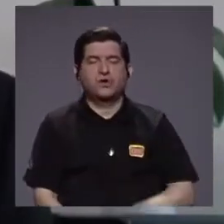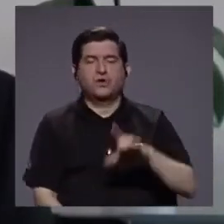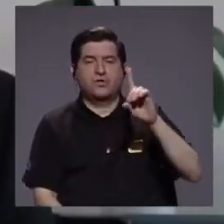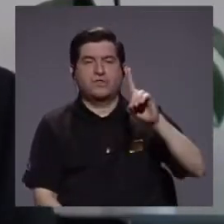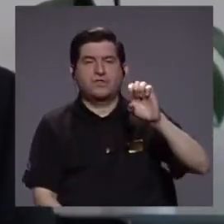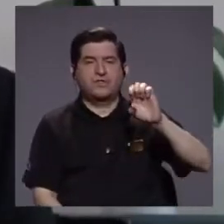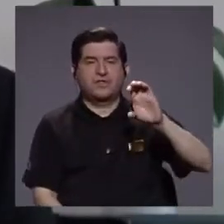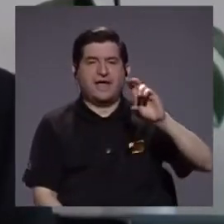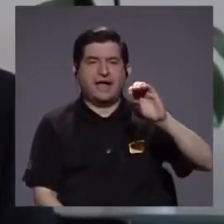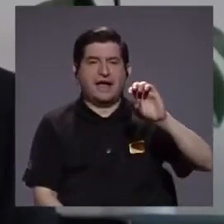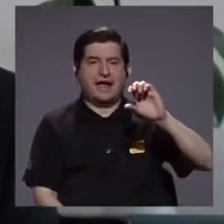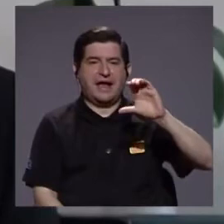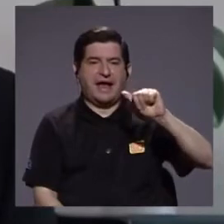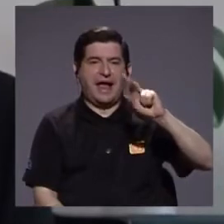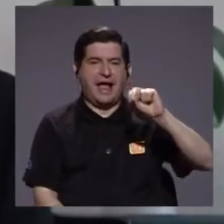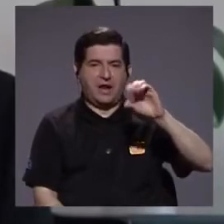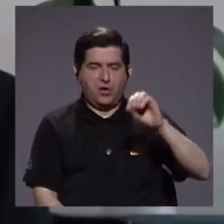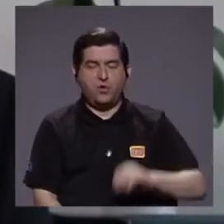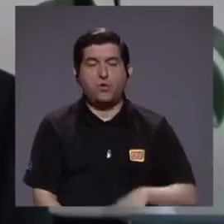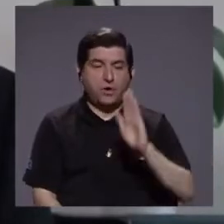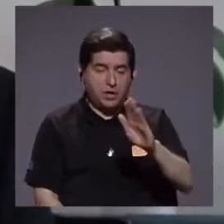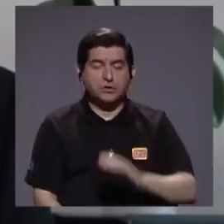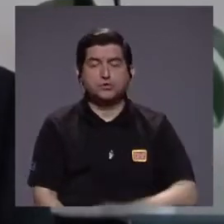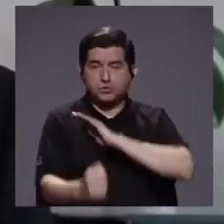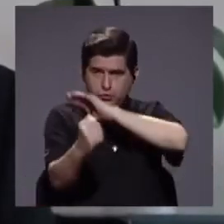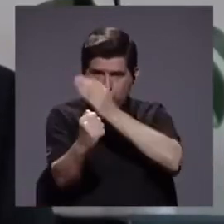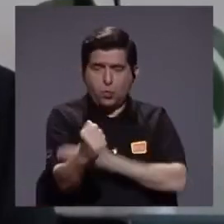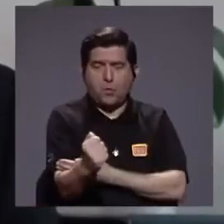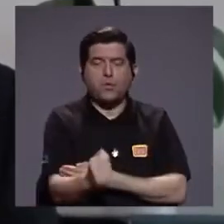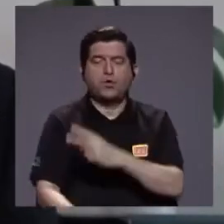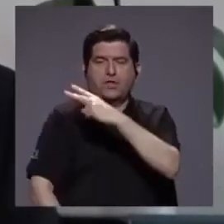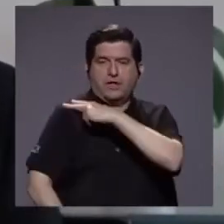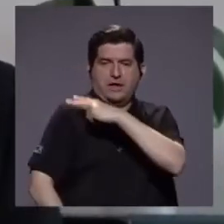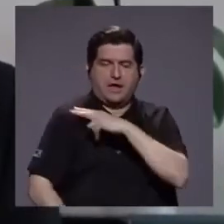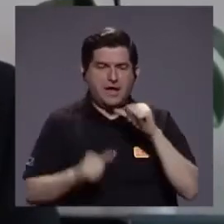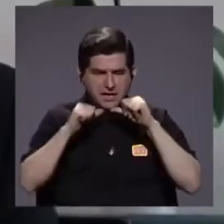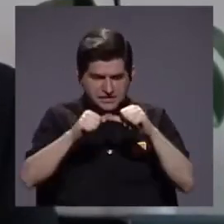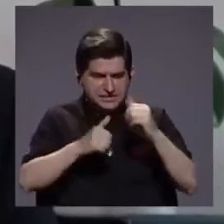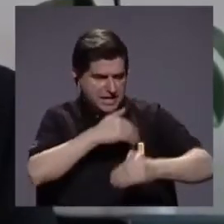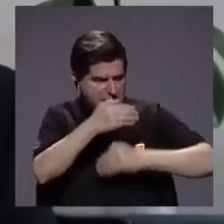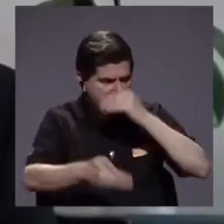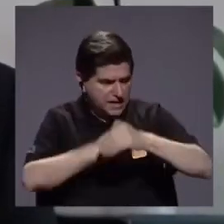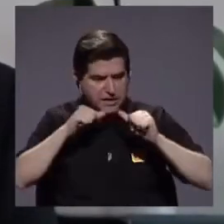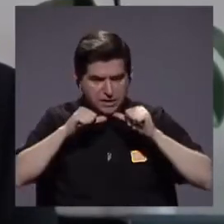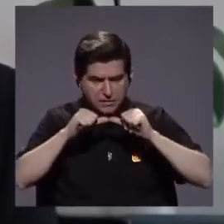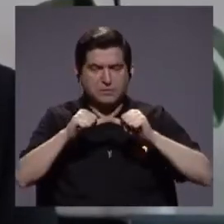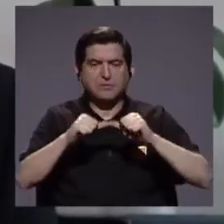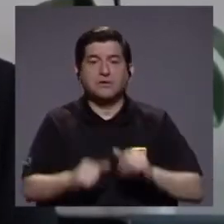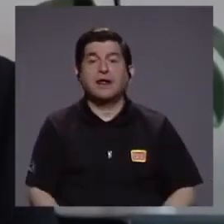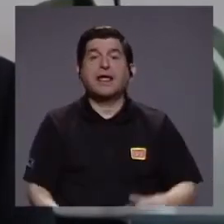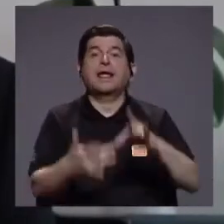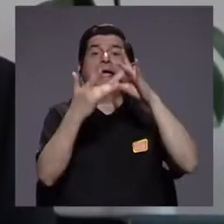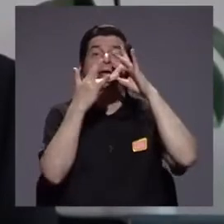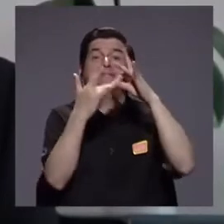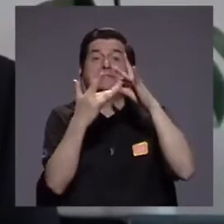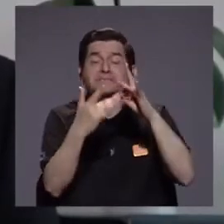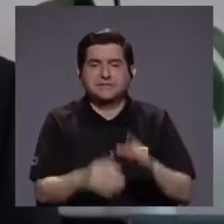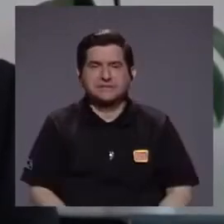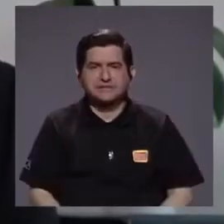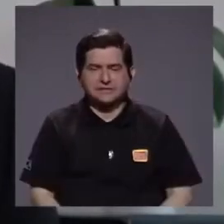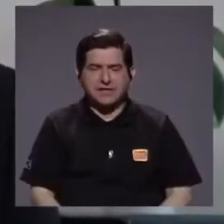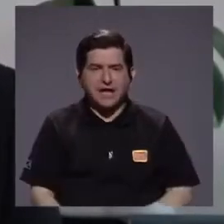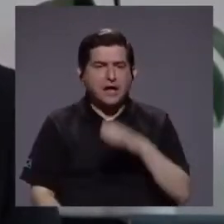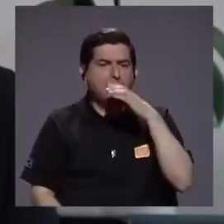que en el uso de sus potestades jerárquicas también continúen los debidos procesos y sobre todo se acojan